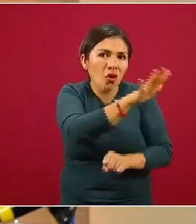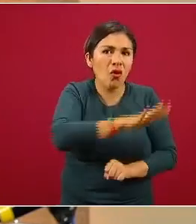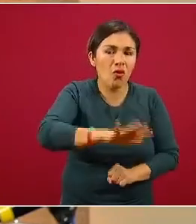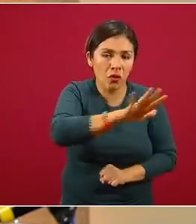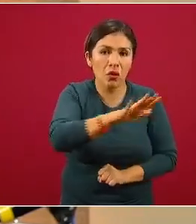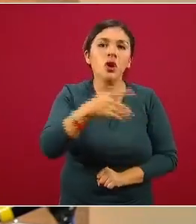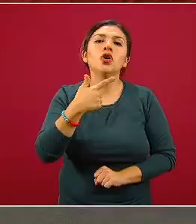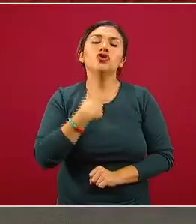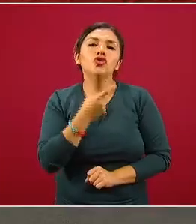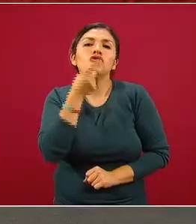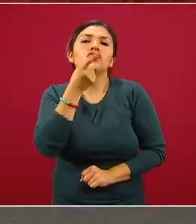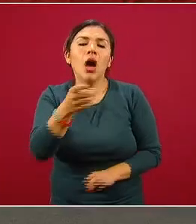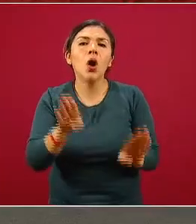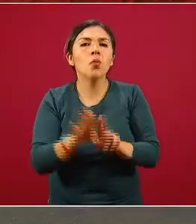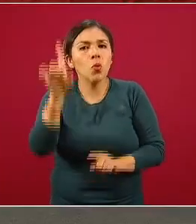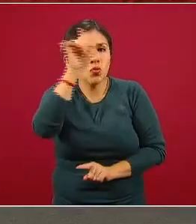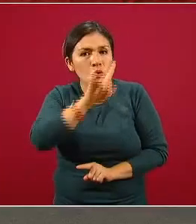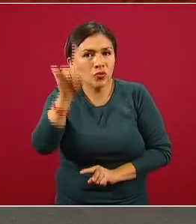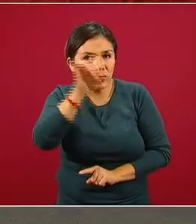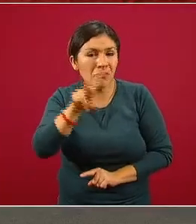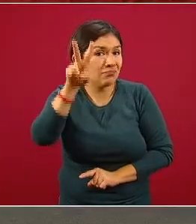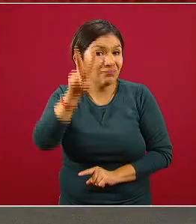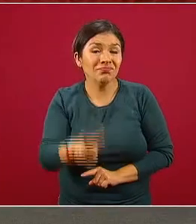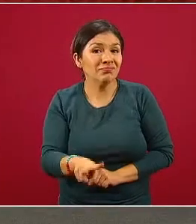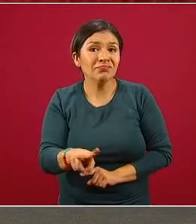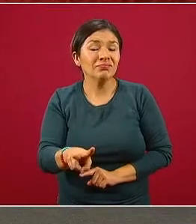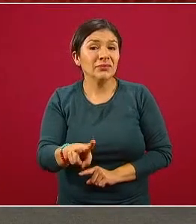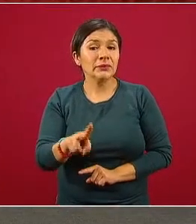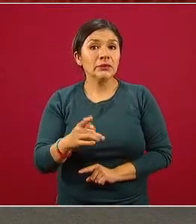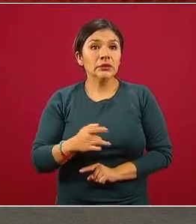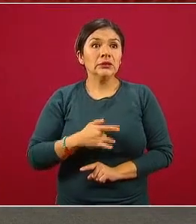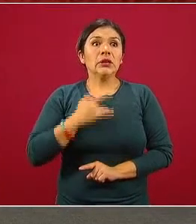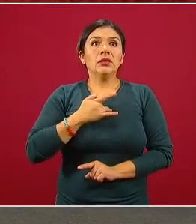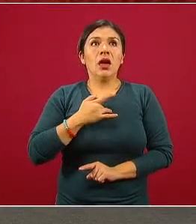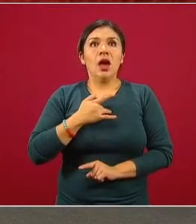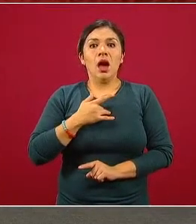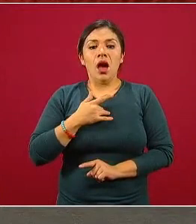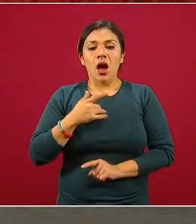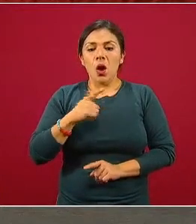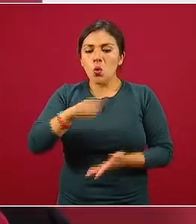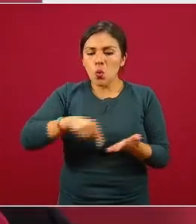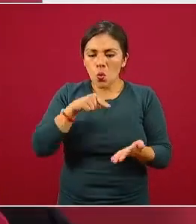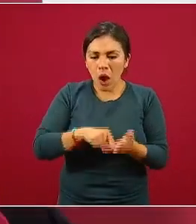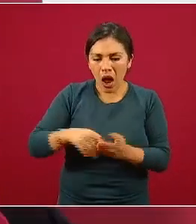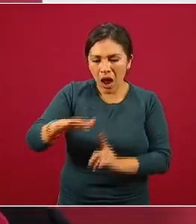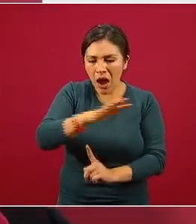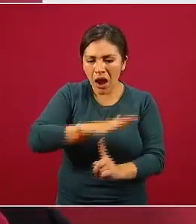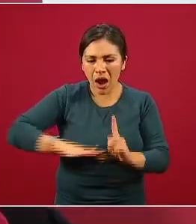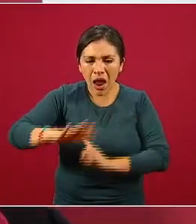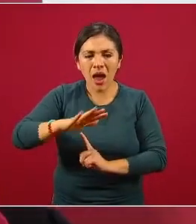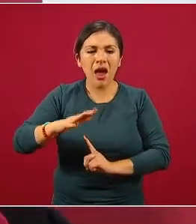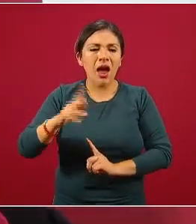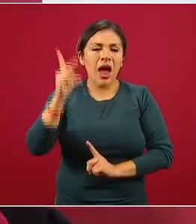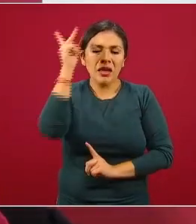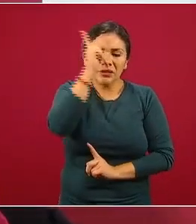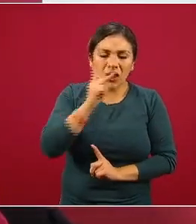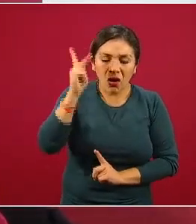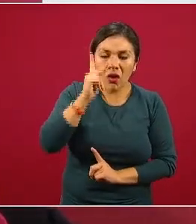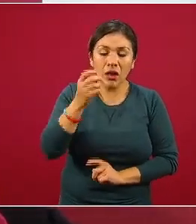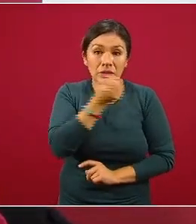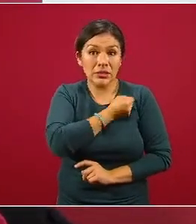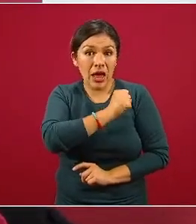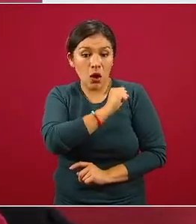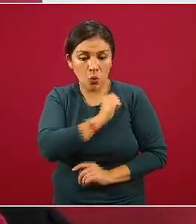darles algunas recomendaciones porque de verdad mantener el ambiente psicosocial, la